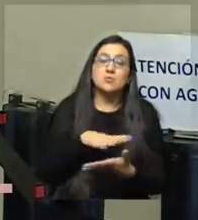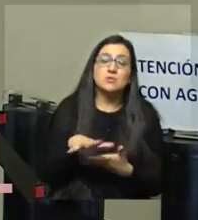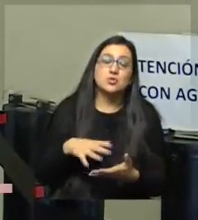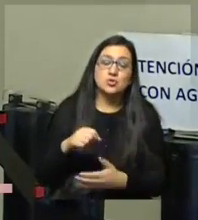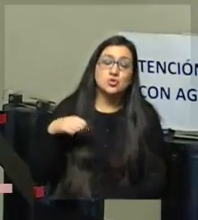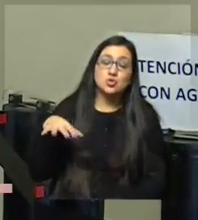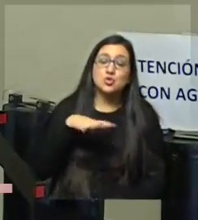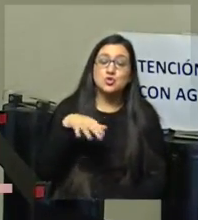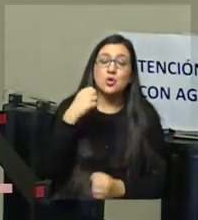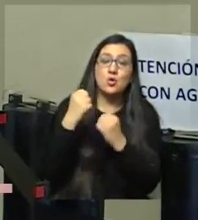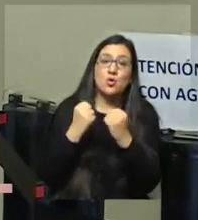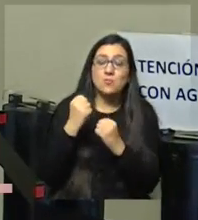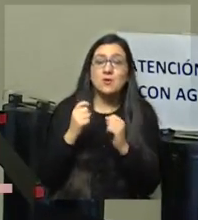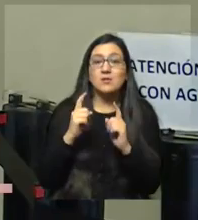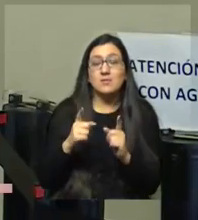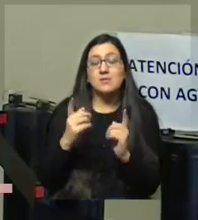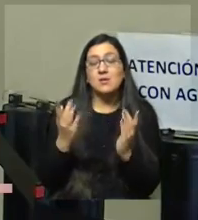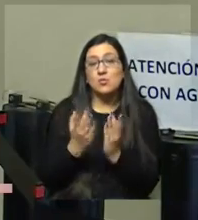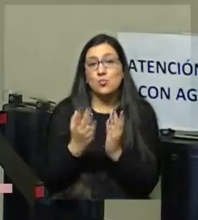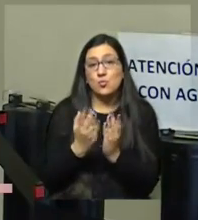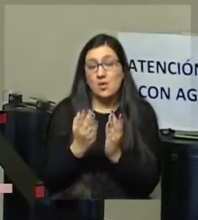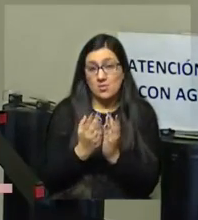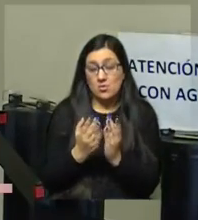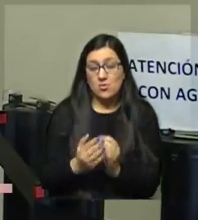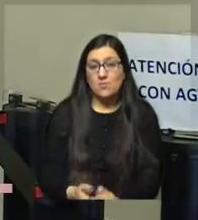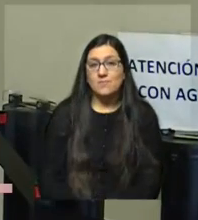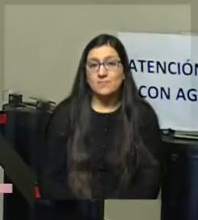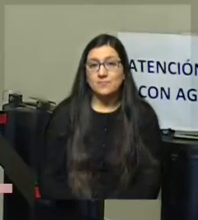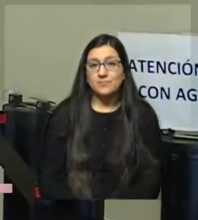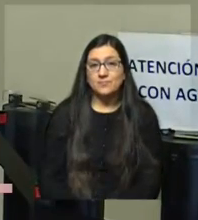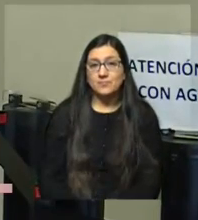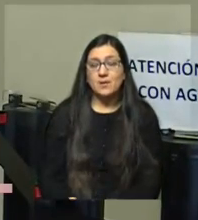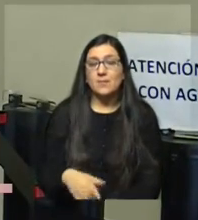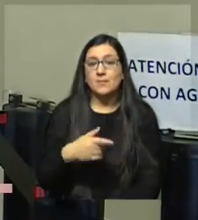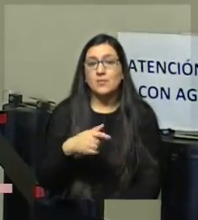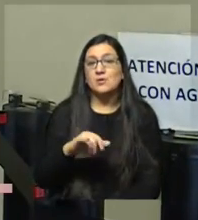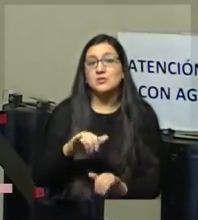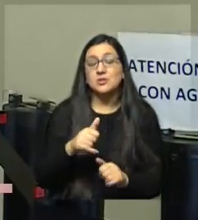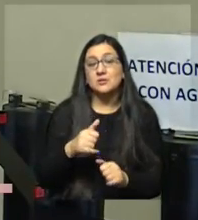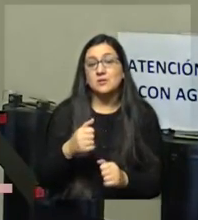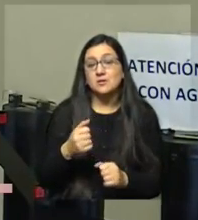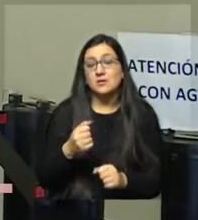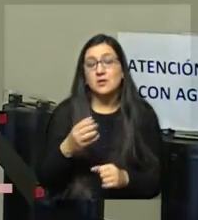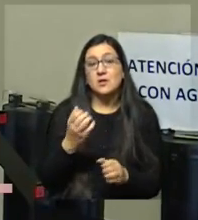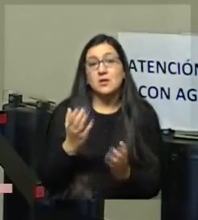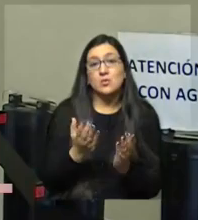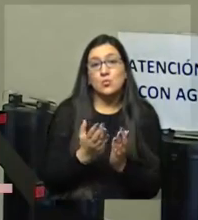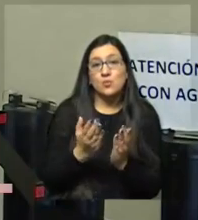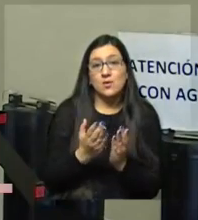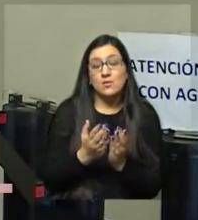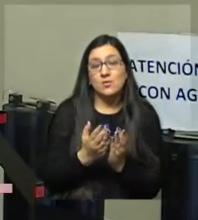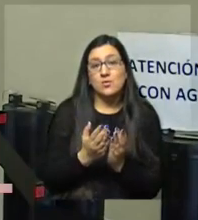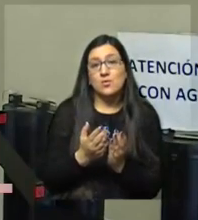socioeconómica determinada y estar cursando en estos centros de estudios, en el caso de los que están ya cursando, tener